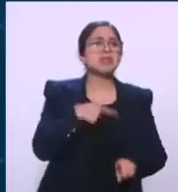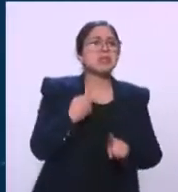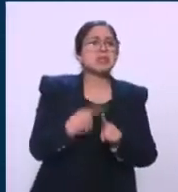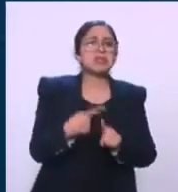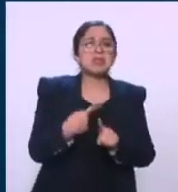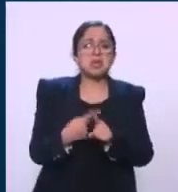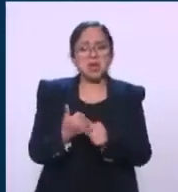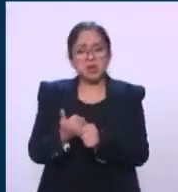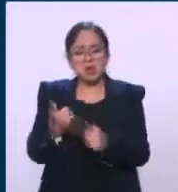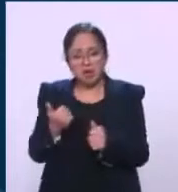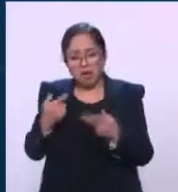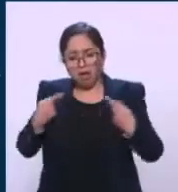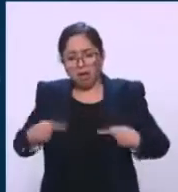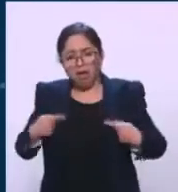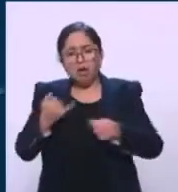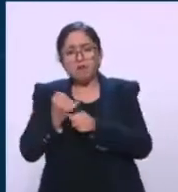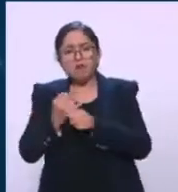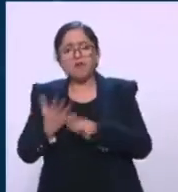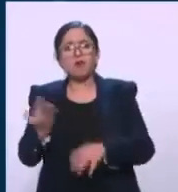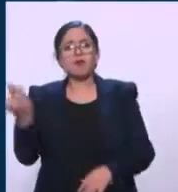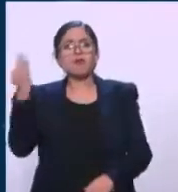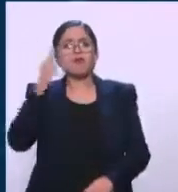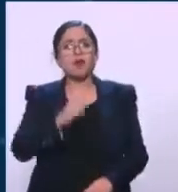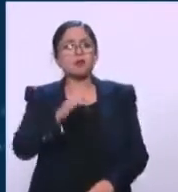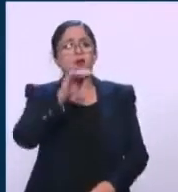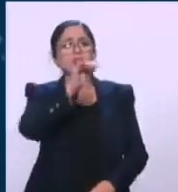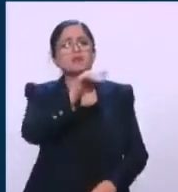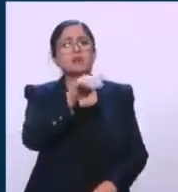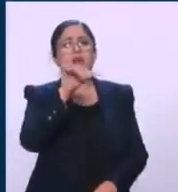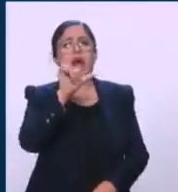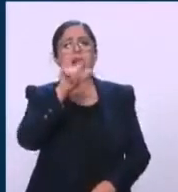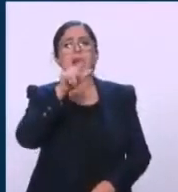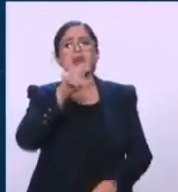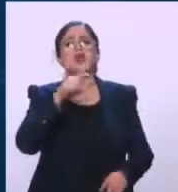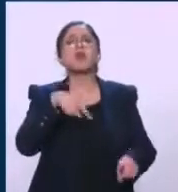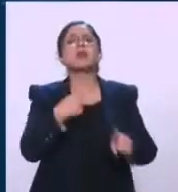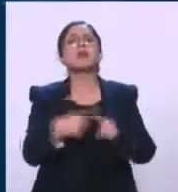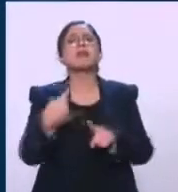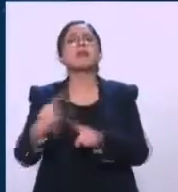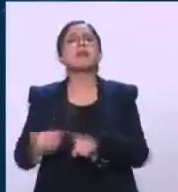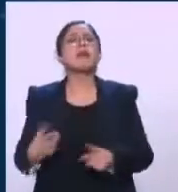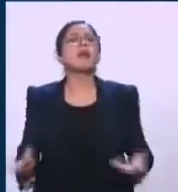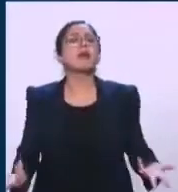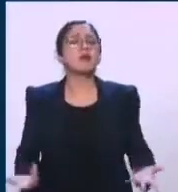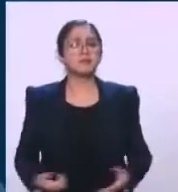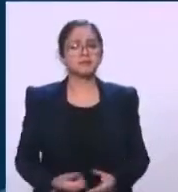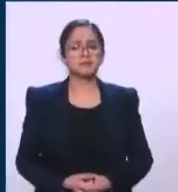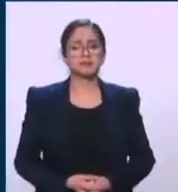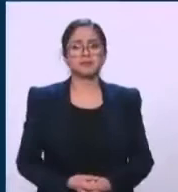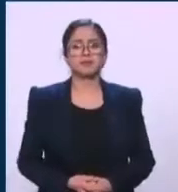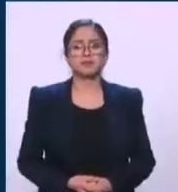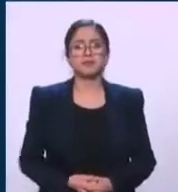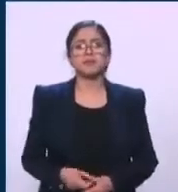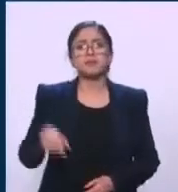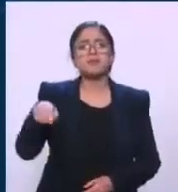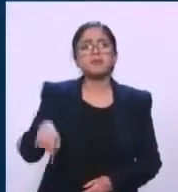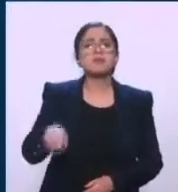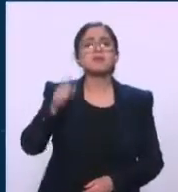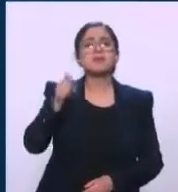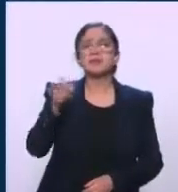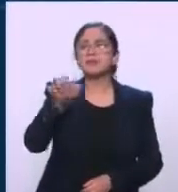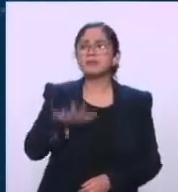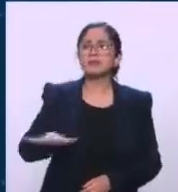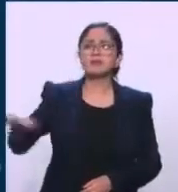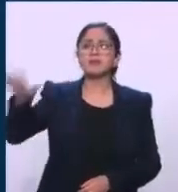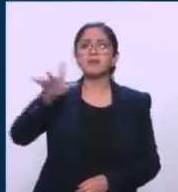cuentas apócrifas? Alberto, ¿quién está? ¿Quién está detrás? ¿Noción de esto? ¿Cómo pues justamente lo que se habla es de la intervención